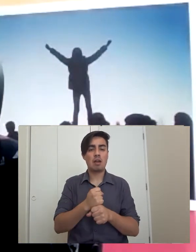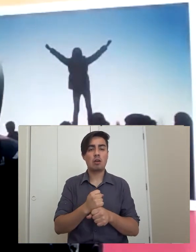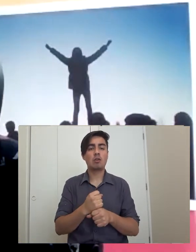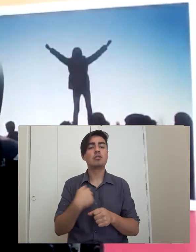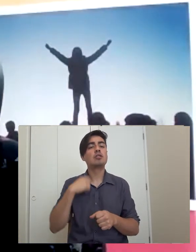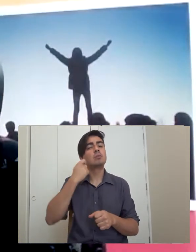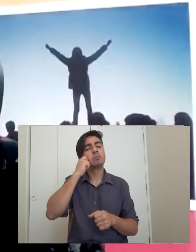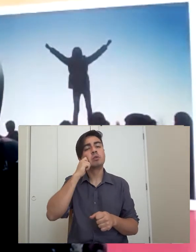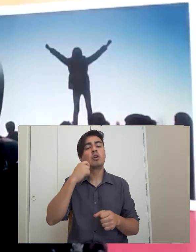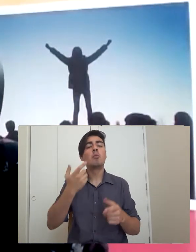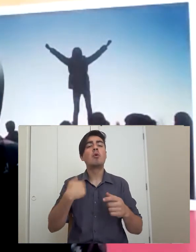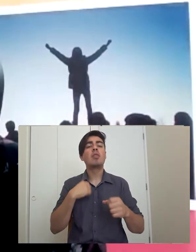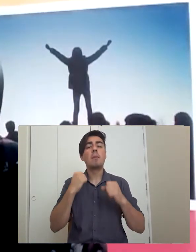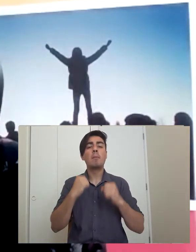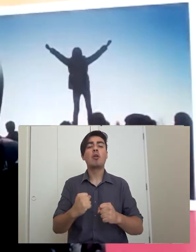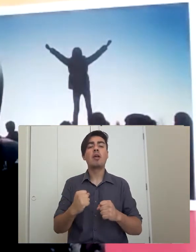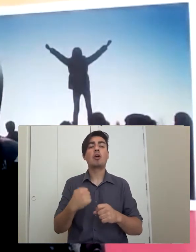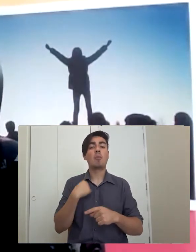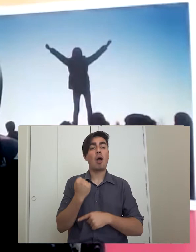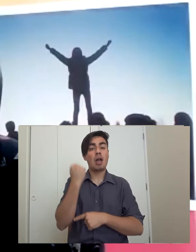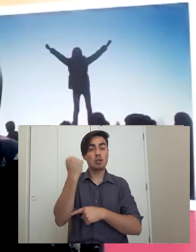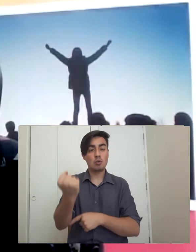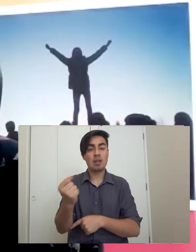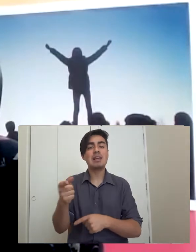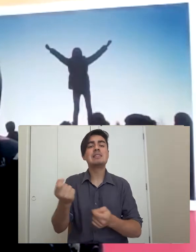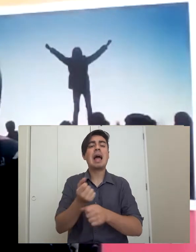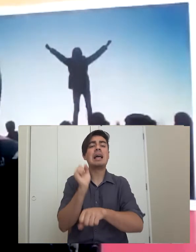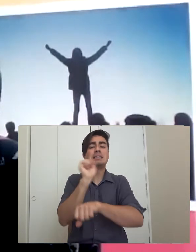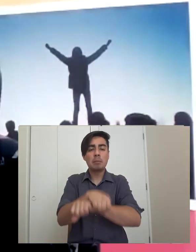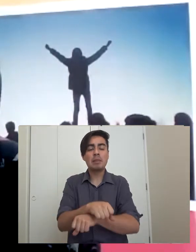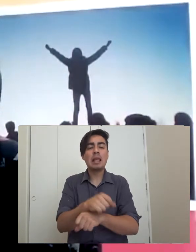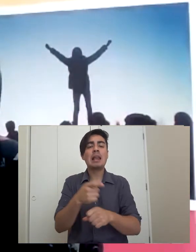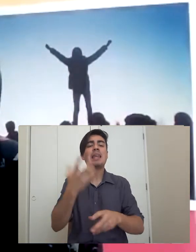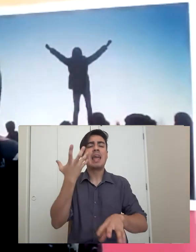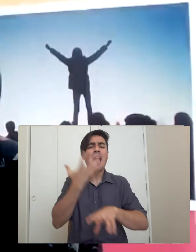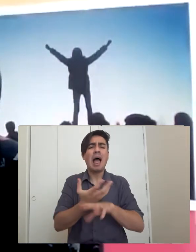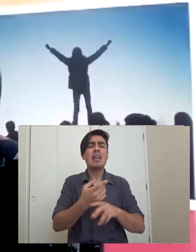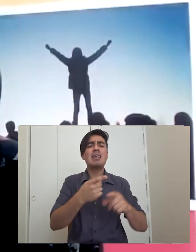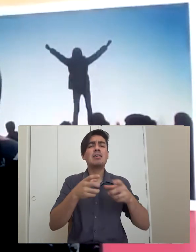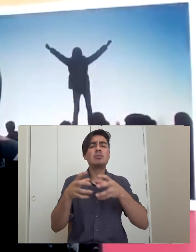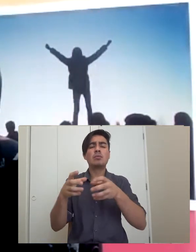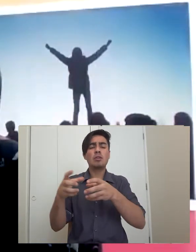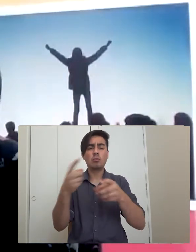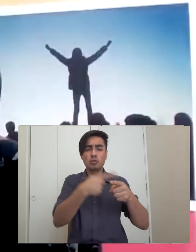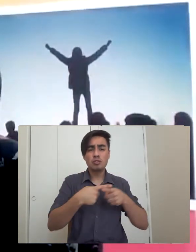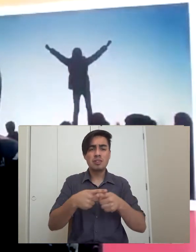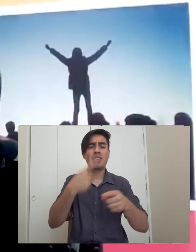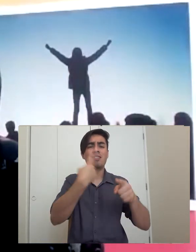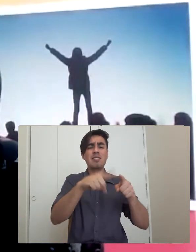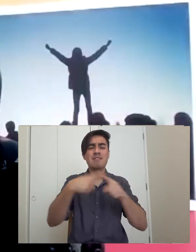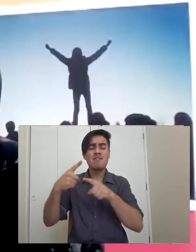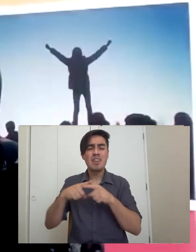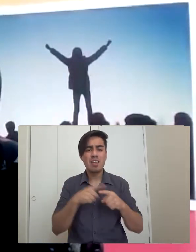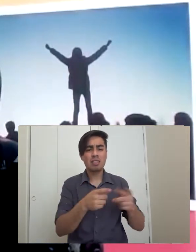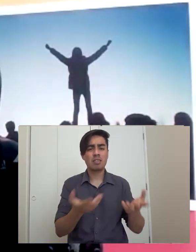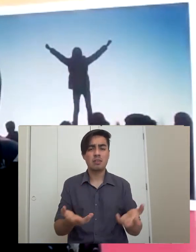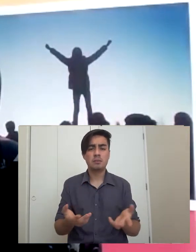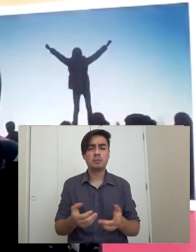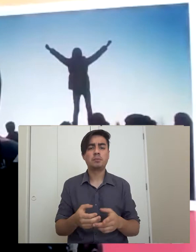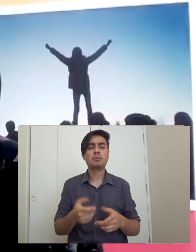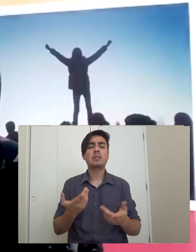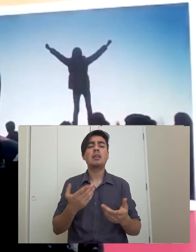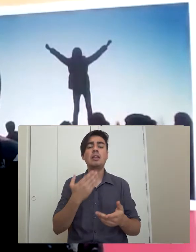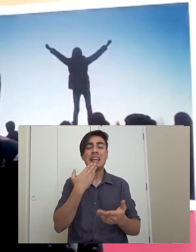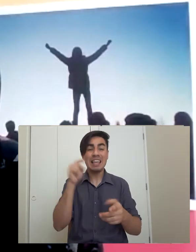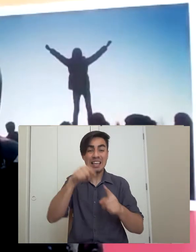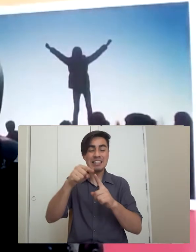vacuna es aceptar y respetar la diversidad. Esa es la meta de nuestro trabajo